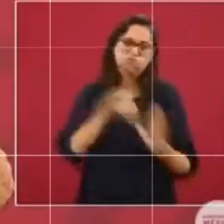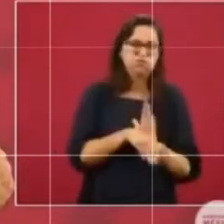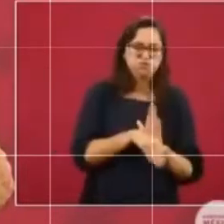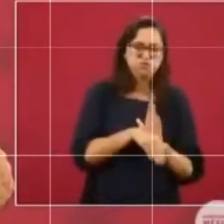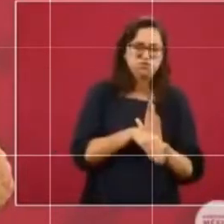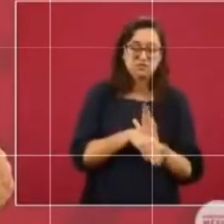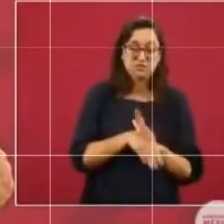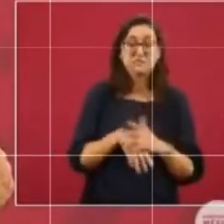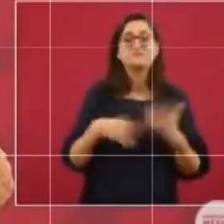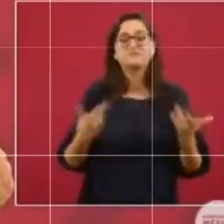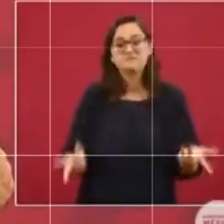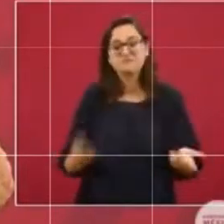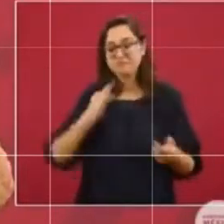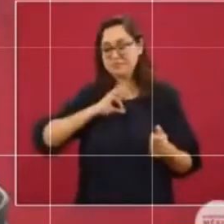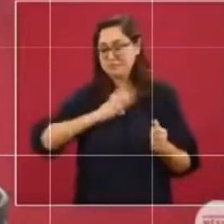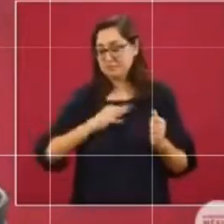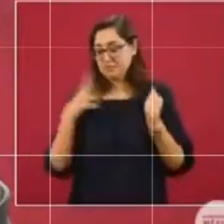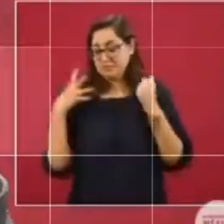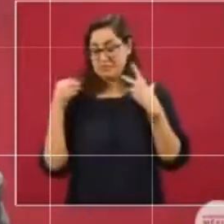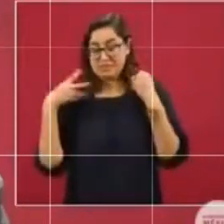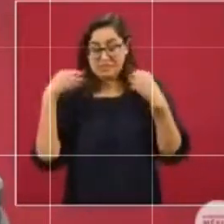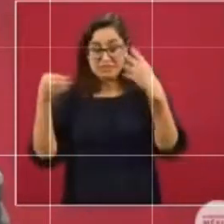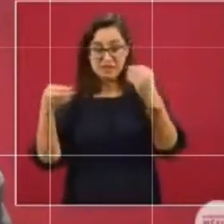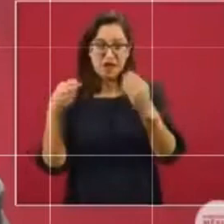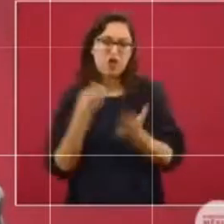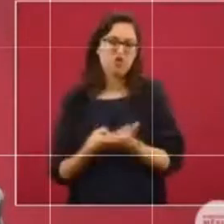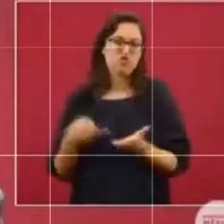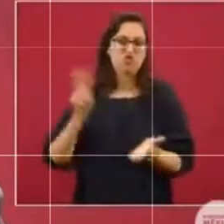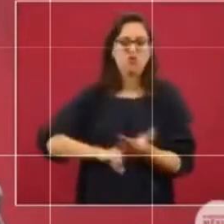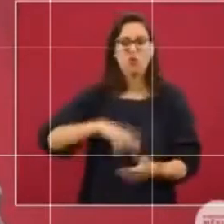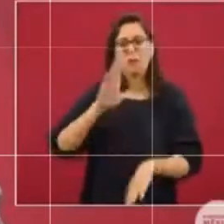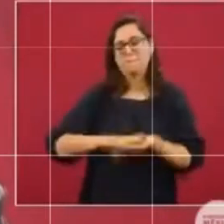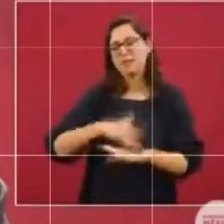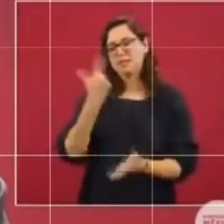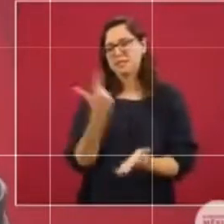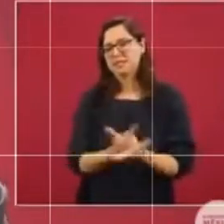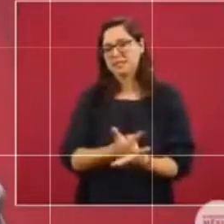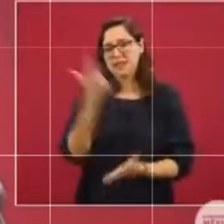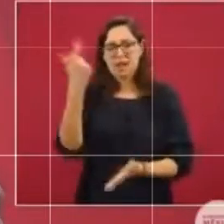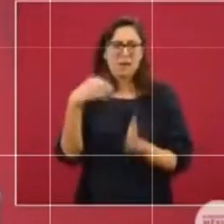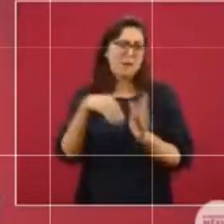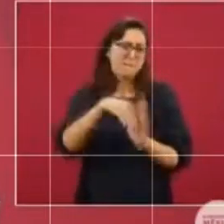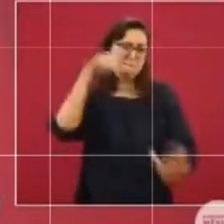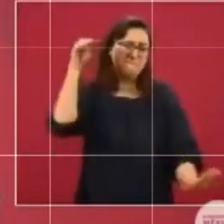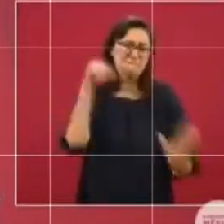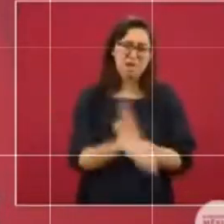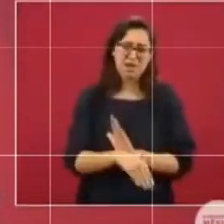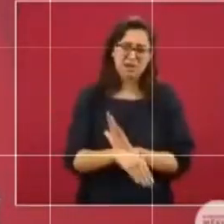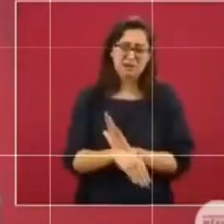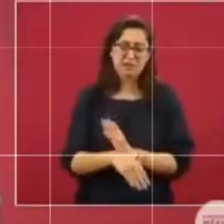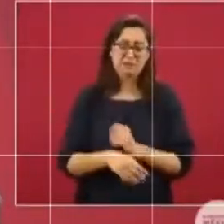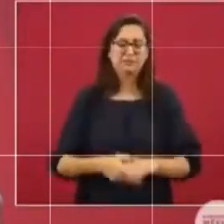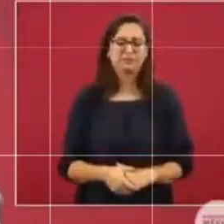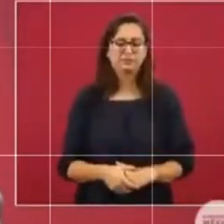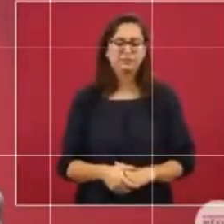fue precipitar la caída del modelo neoliberal.